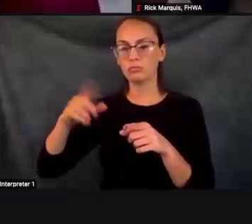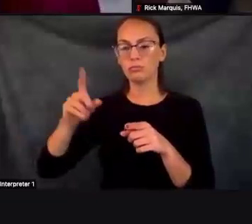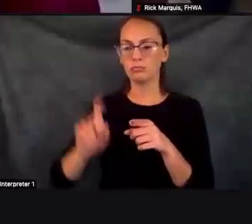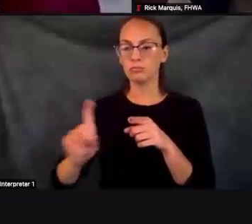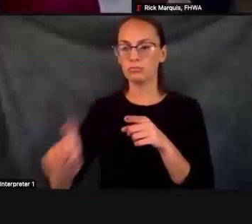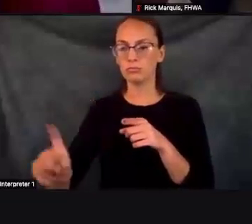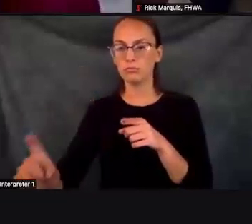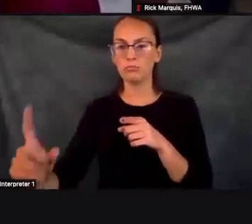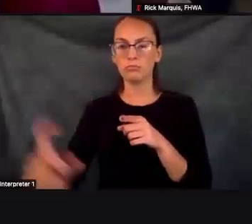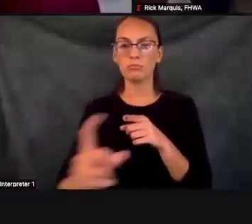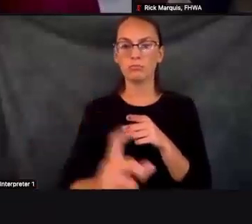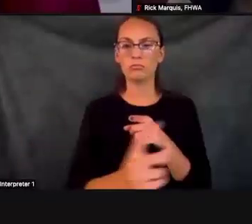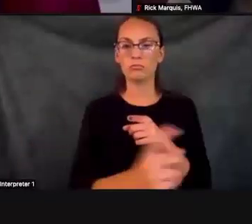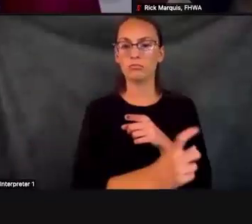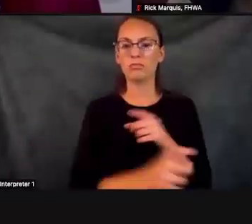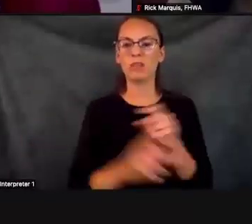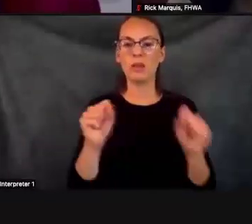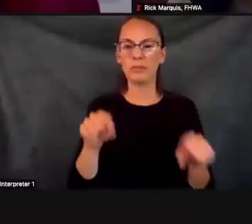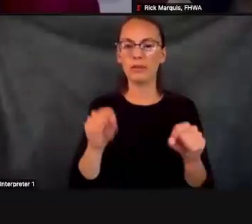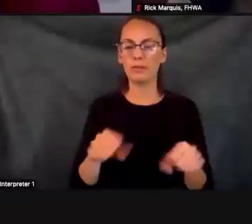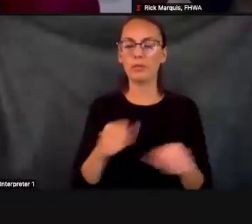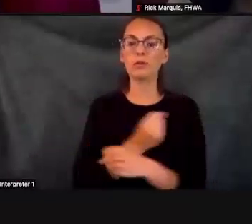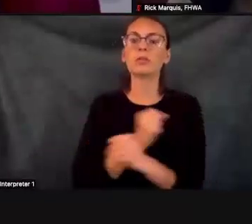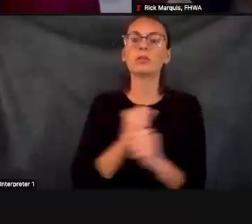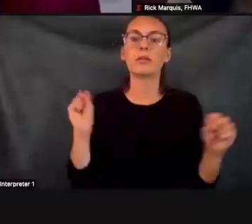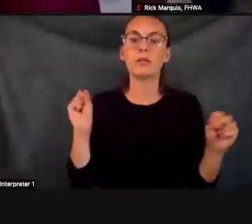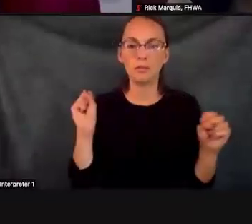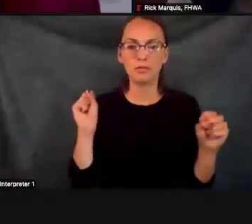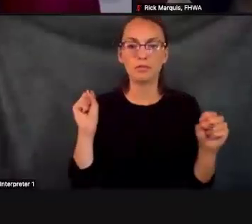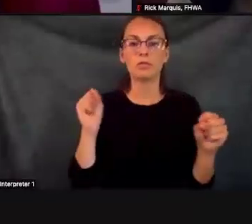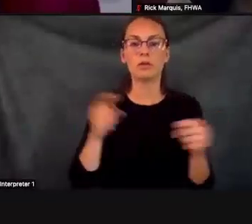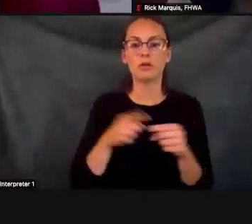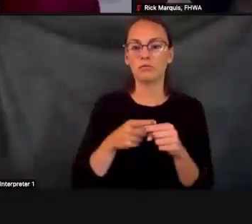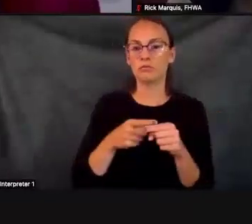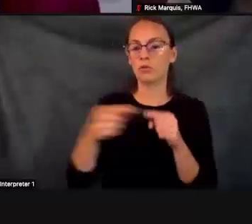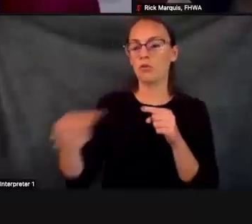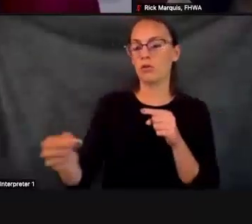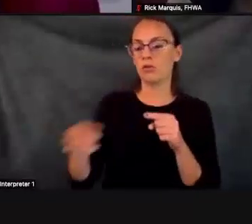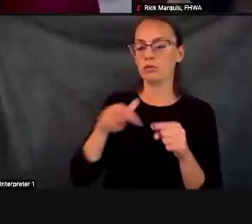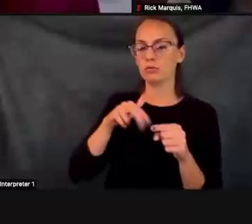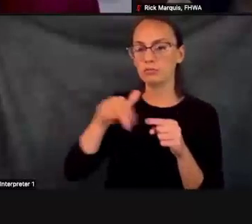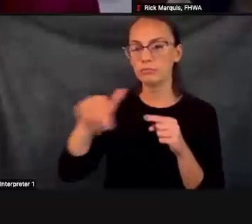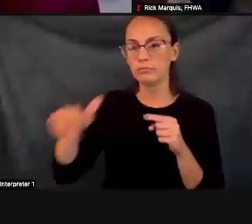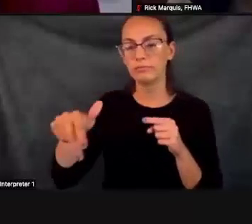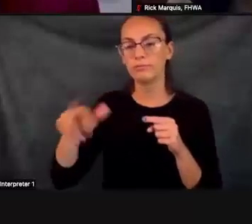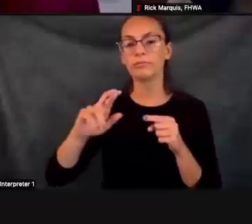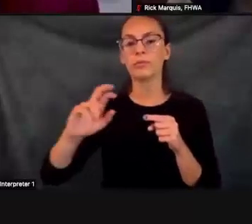marcas para las cruces de peatones para permitir a los